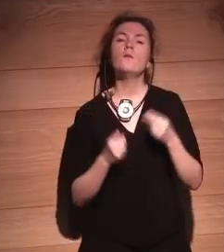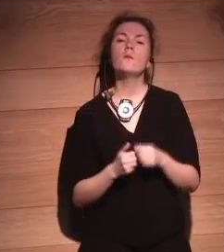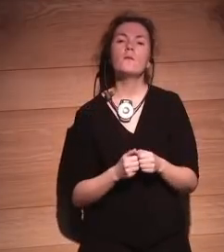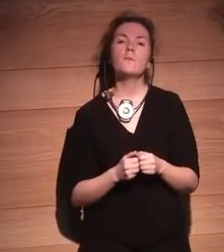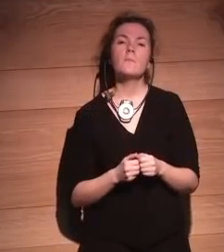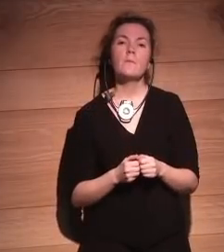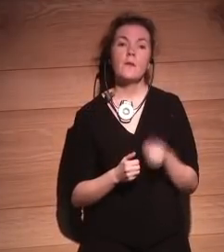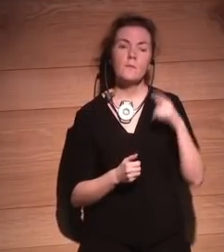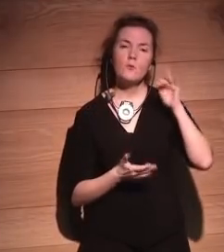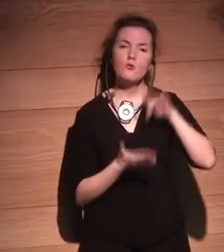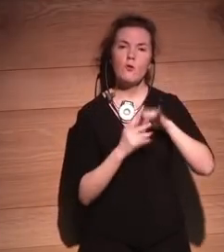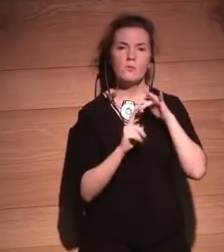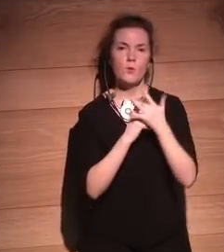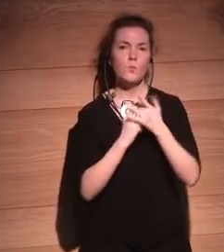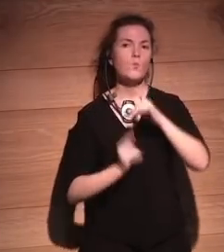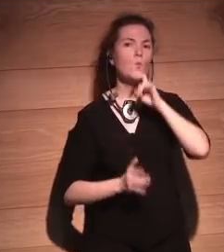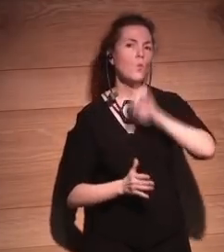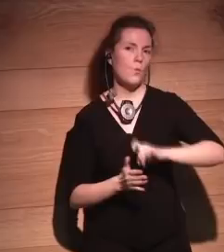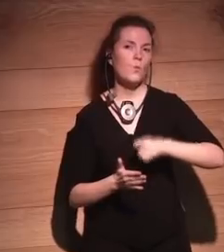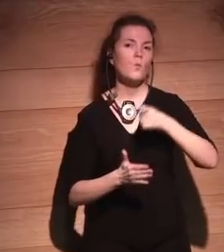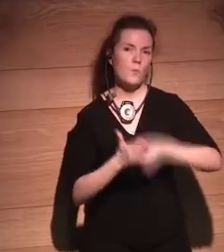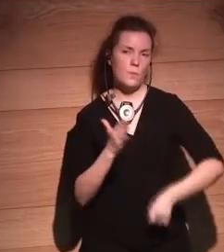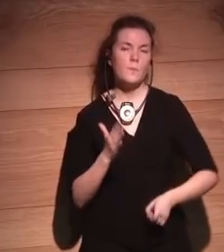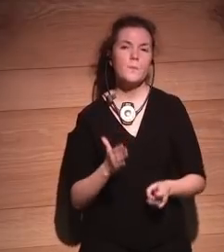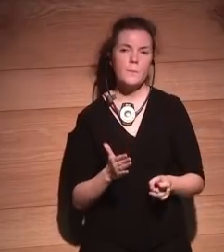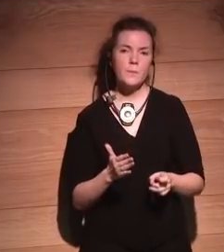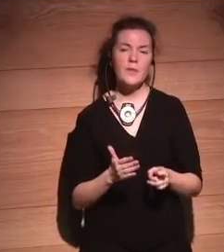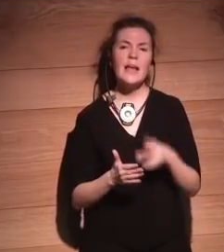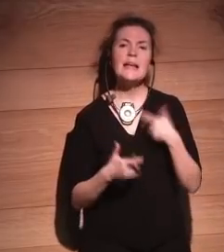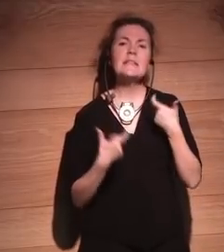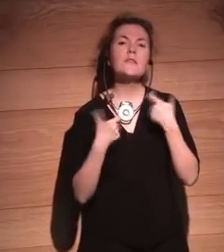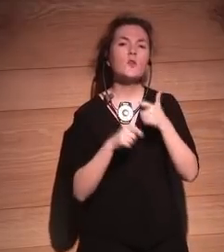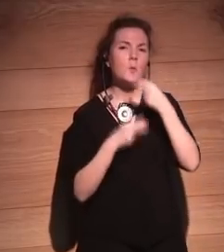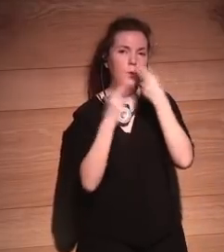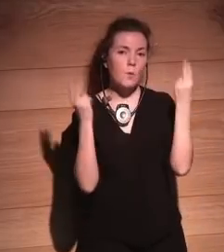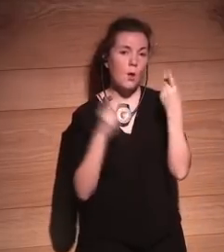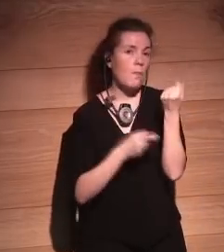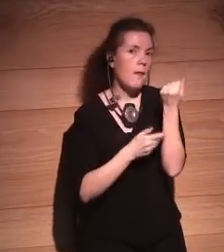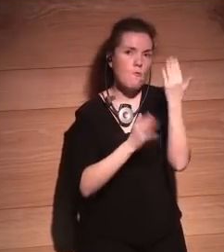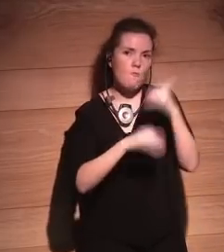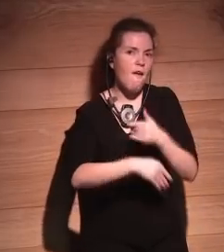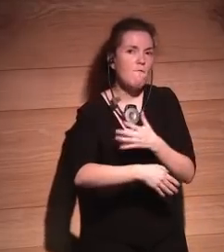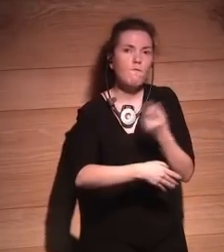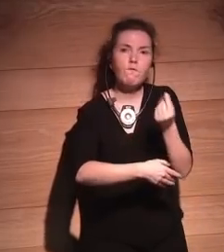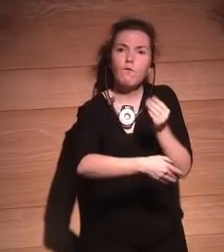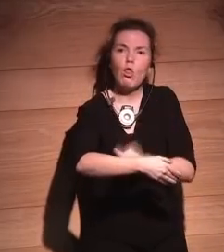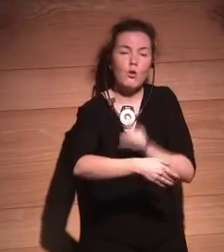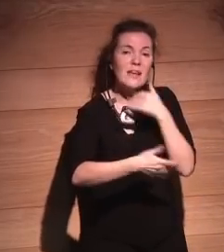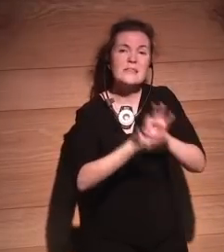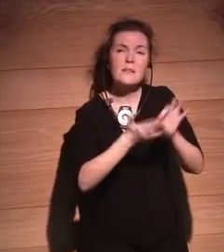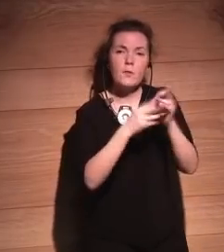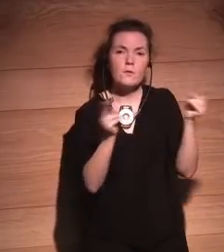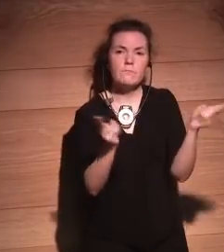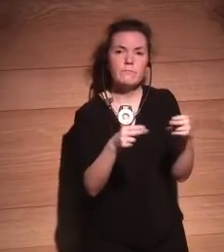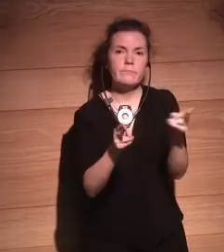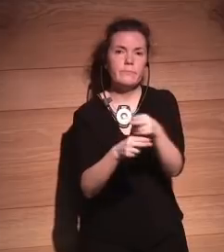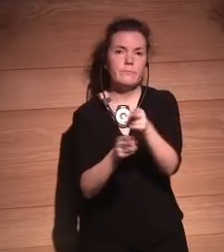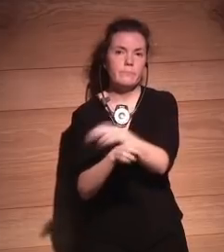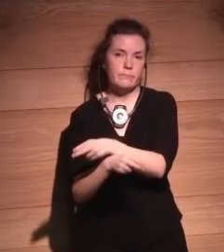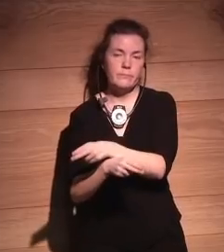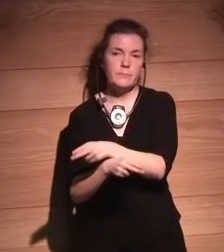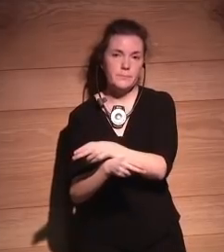por un momento muy duro, muy difícil. El sector público está sin dinero, sin fondos. Estamos cerrando muchos servicios